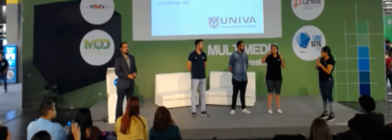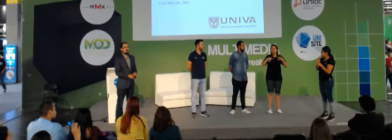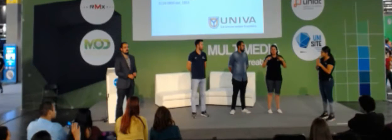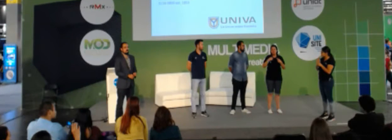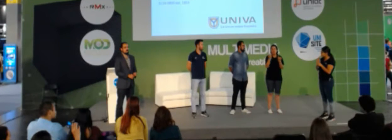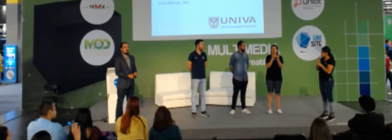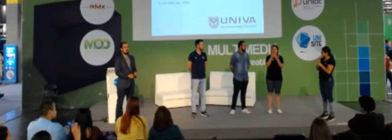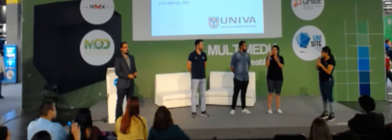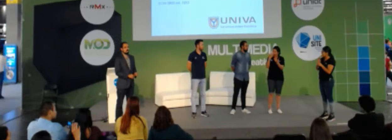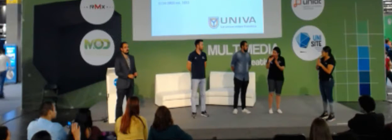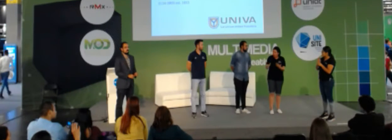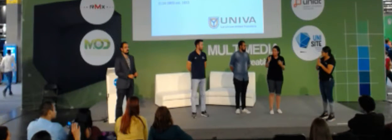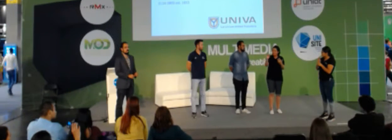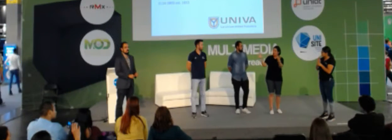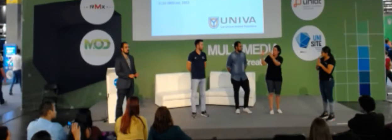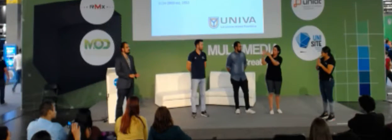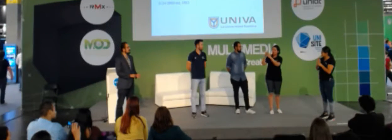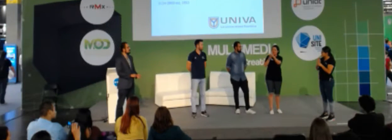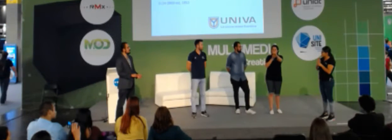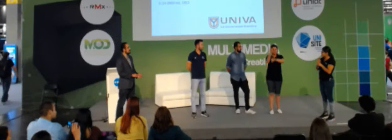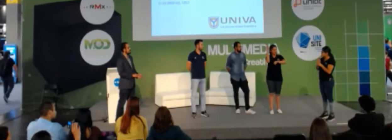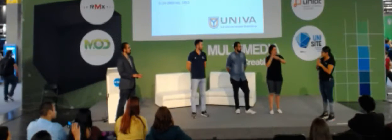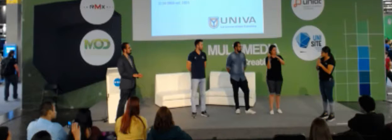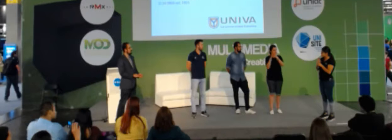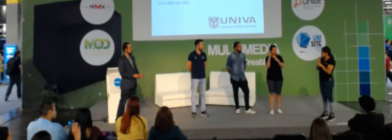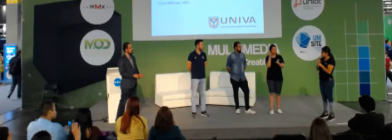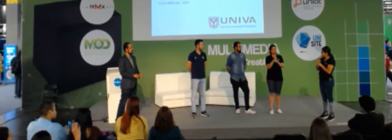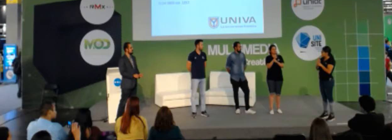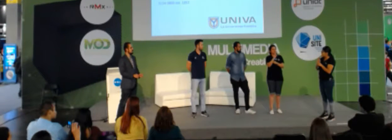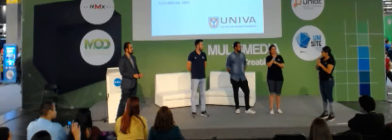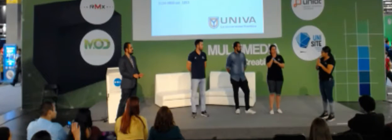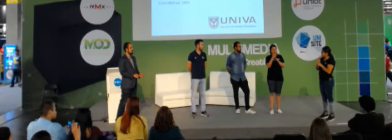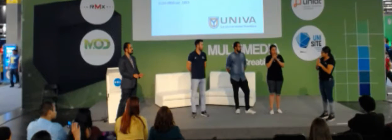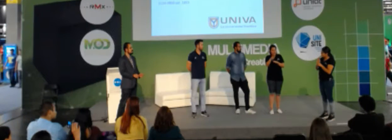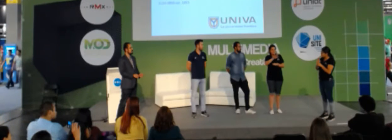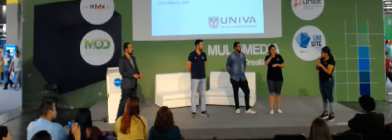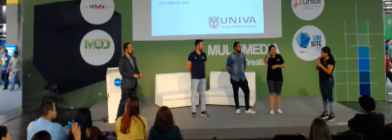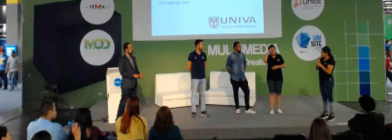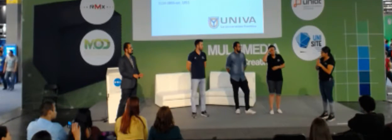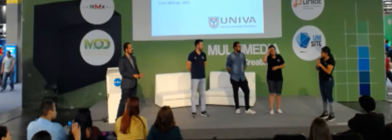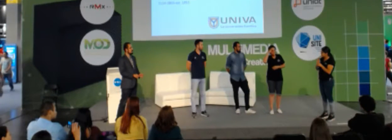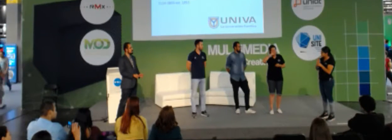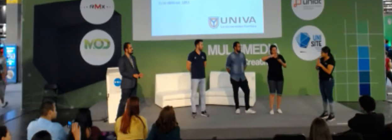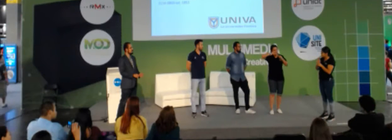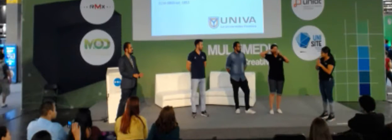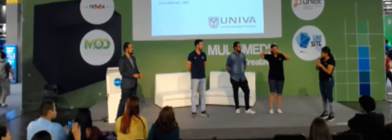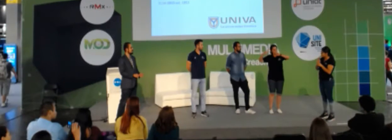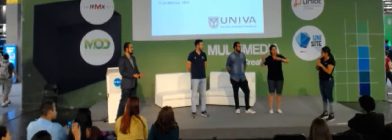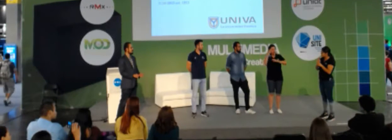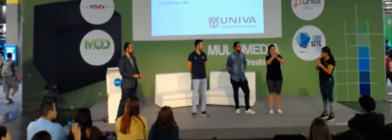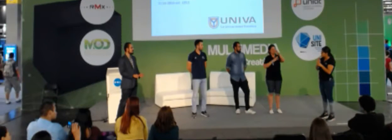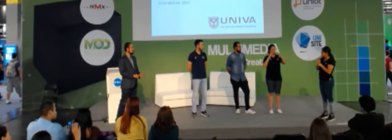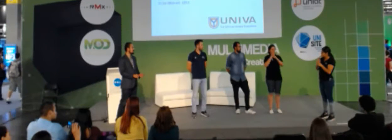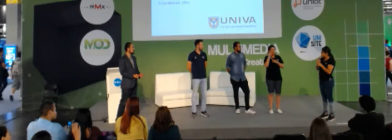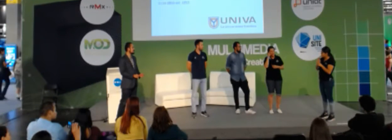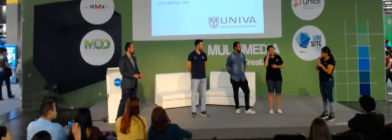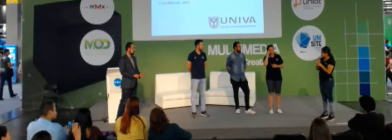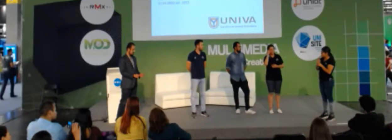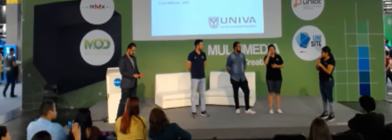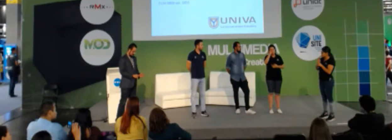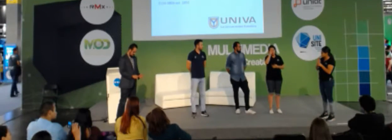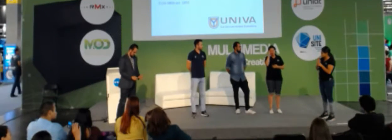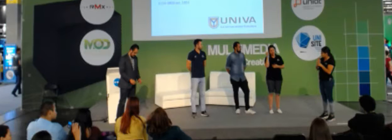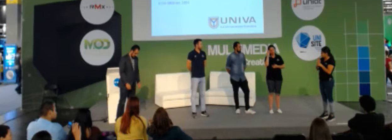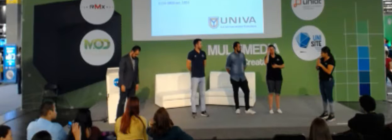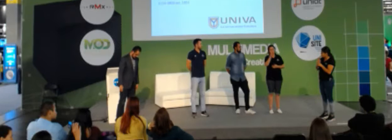entender, abrir sus mentes, que todavía existimos personas sordas. Qué bueno que la gente que está interesada en otros estados